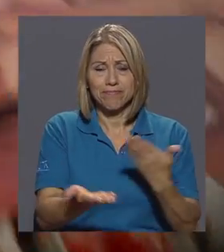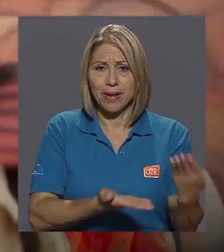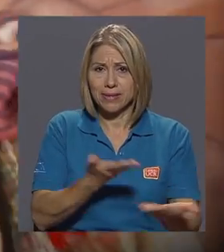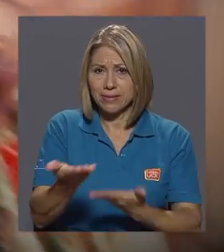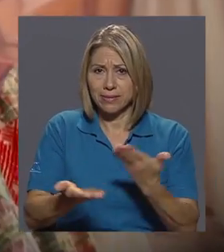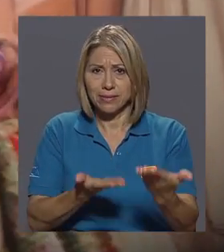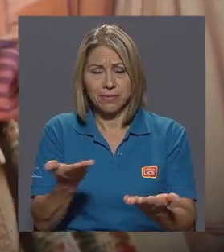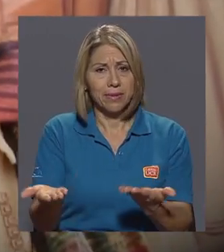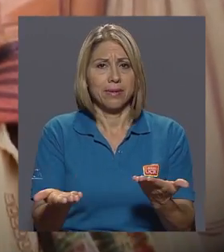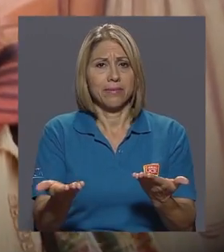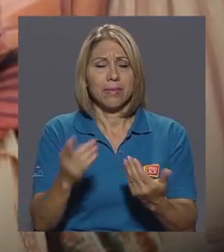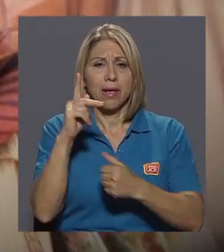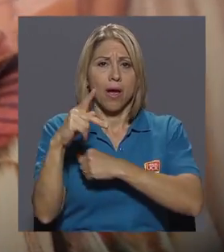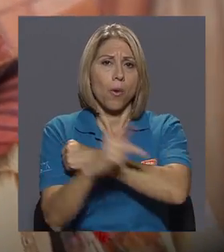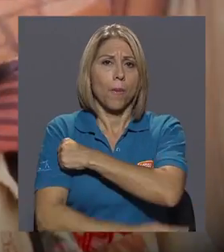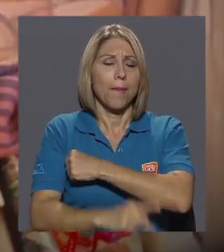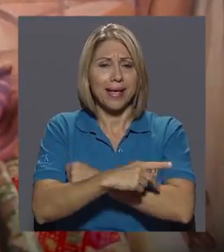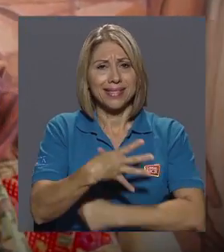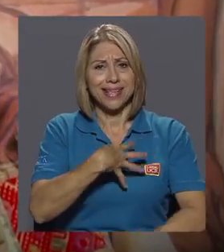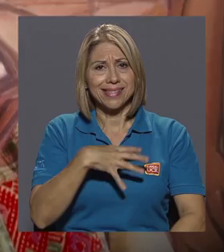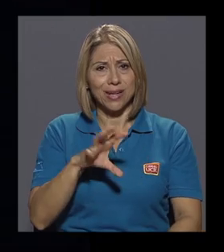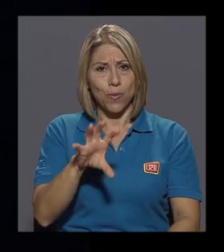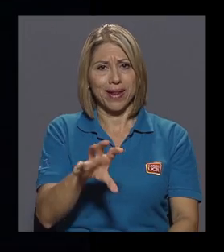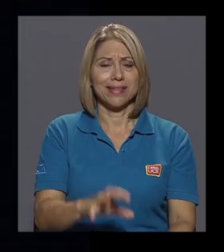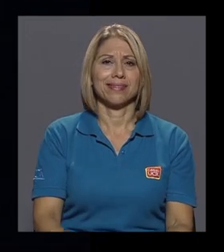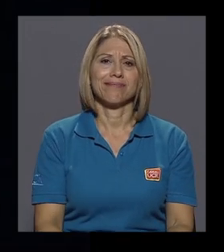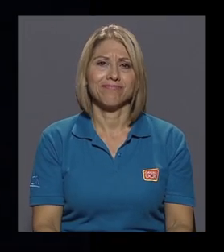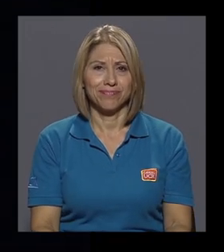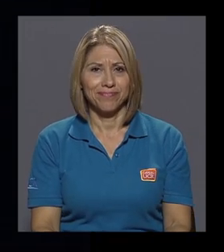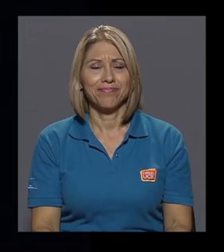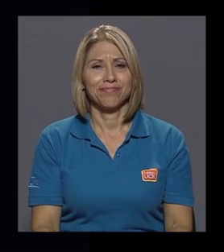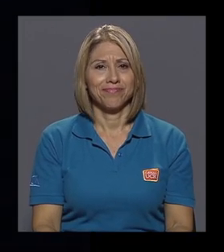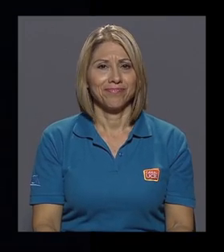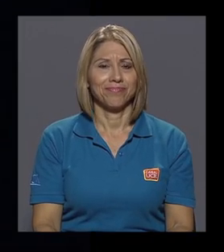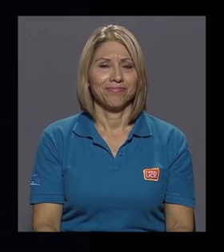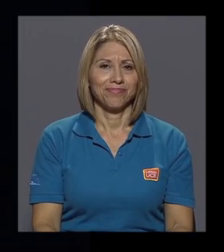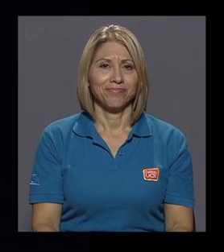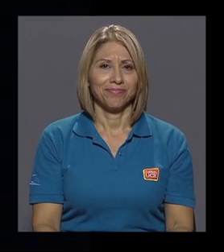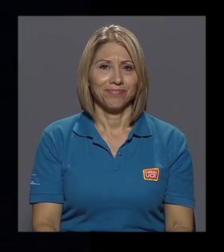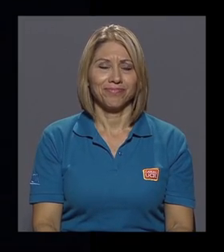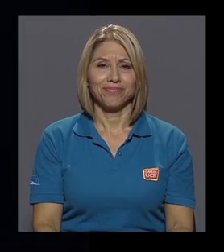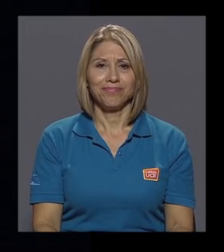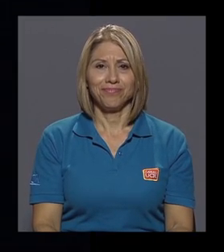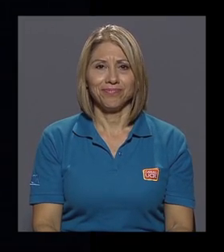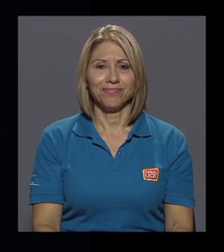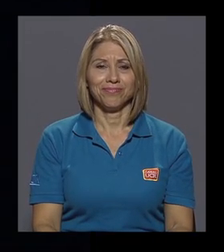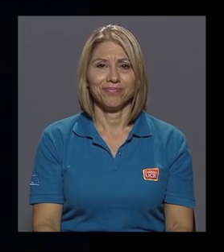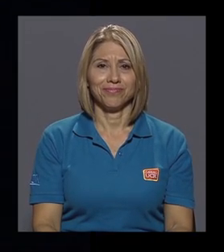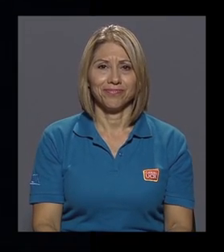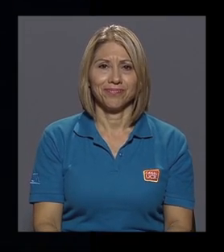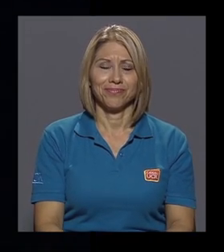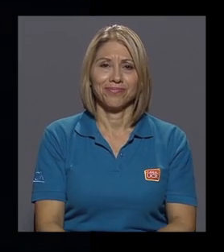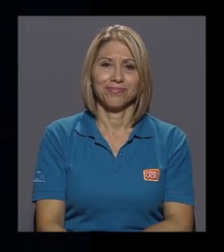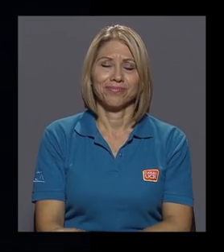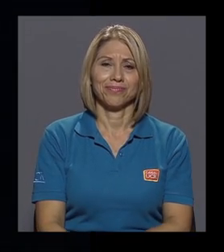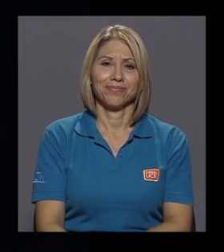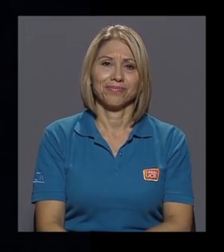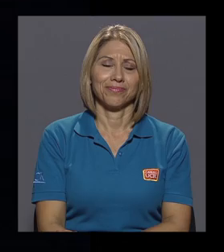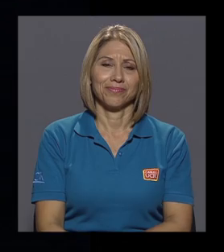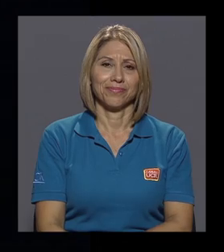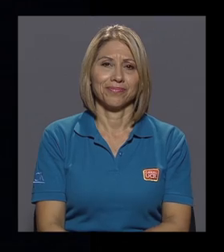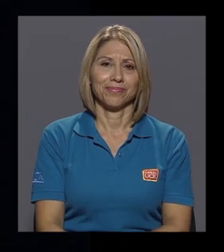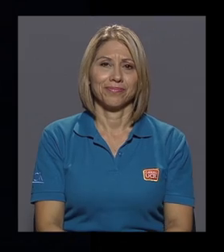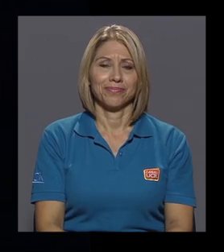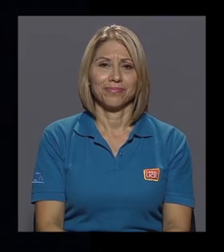servir a un país que se lo merece. Drama de mujer, ay, ay, sueños de